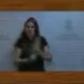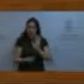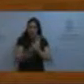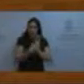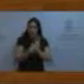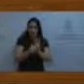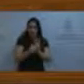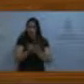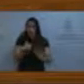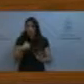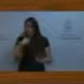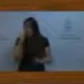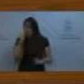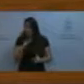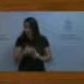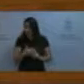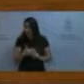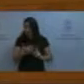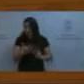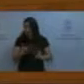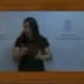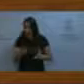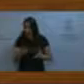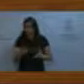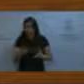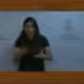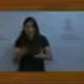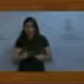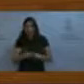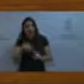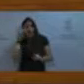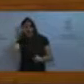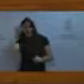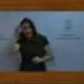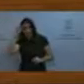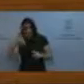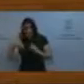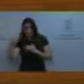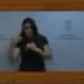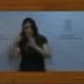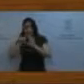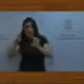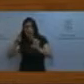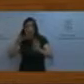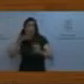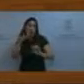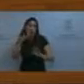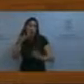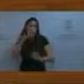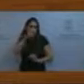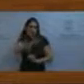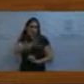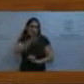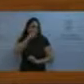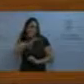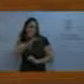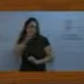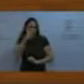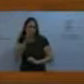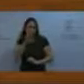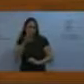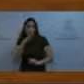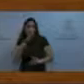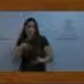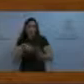que creo que pasó, y se lo quiero contar, es que ante los continuos escándalos que en ese momento sufría SOGEPSA por denuncias de lo que estaba ocurriendo en la